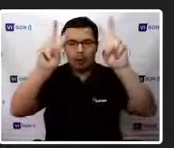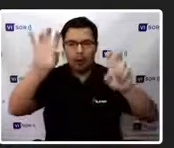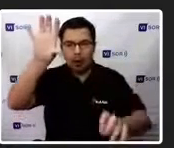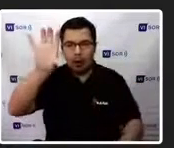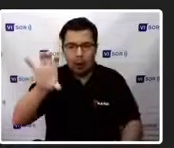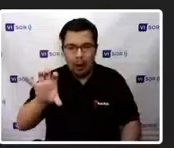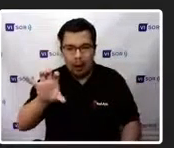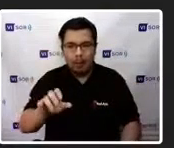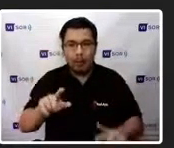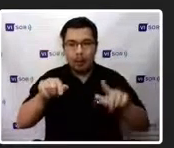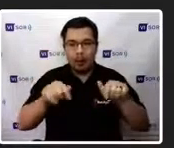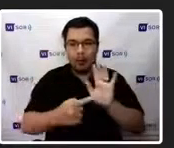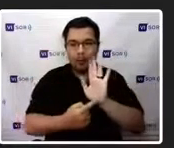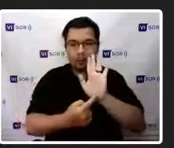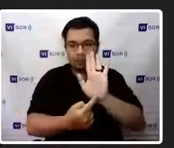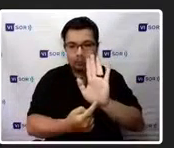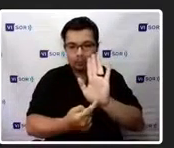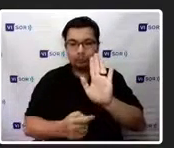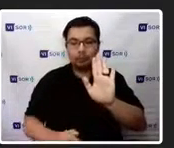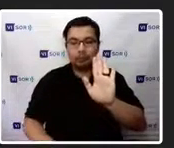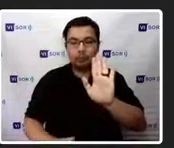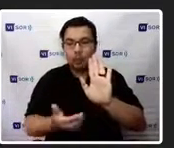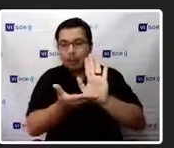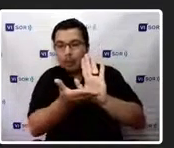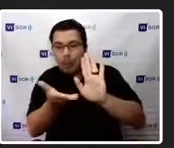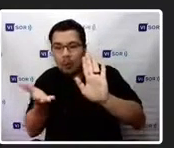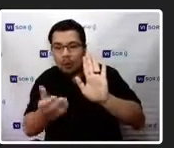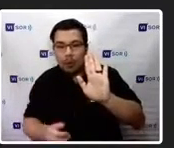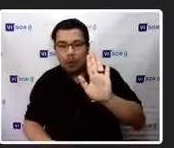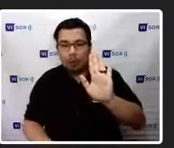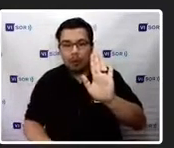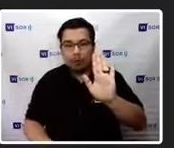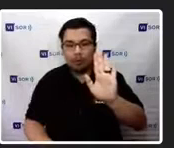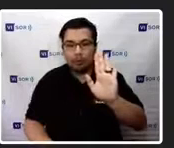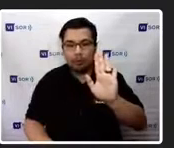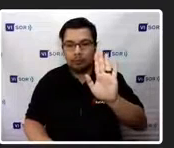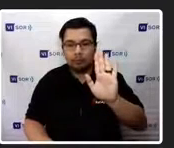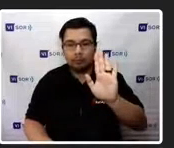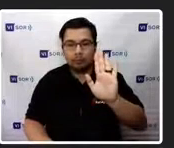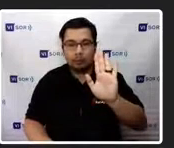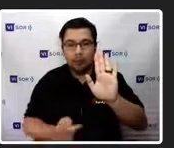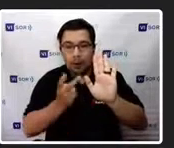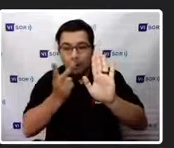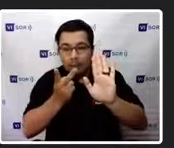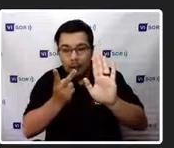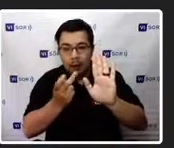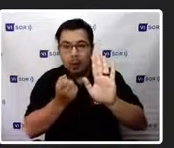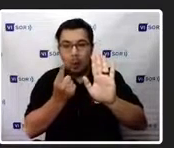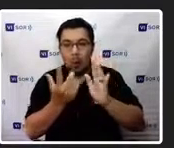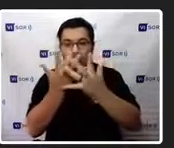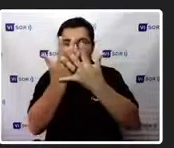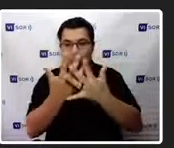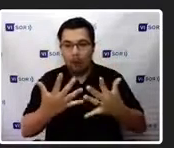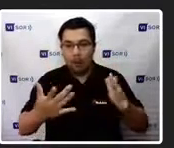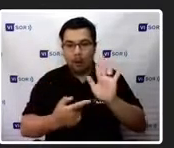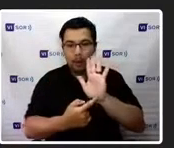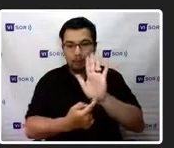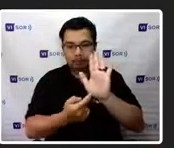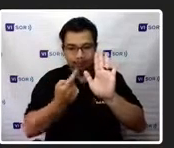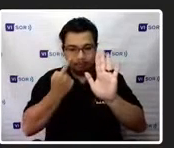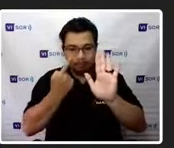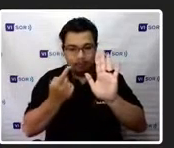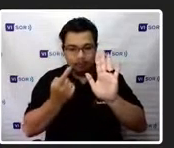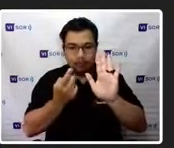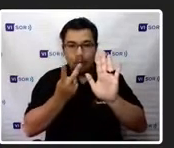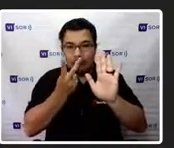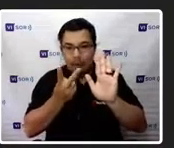mi pantalla para que puedan, ¿no es cierto?, ver la presentación. Y